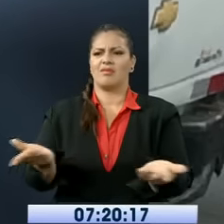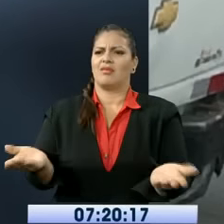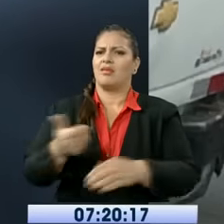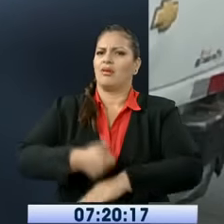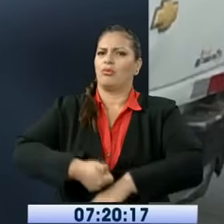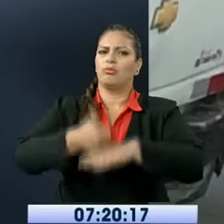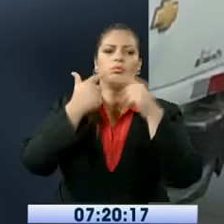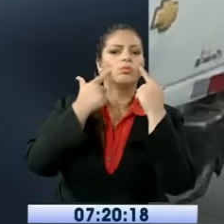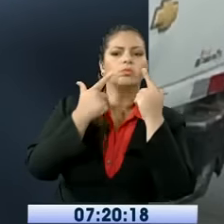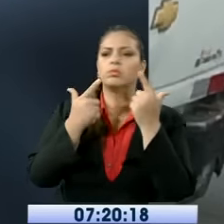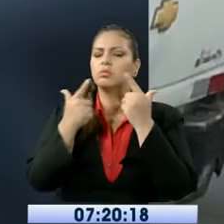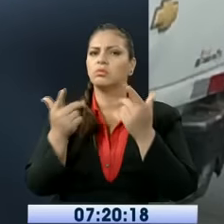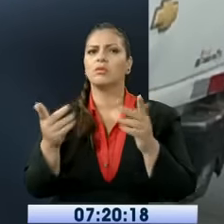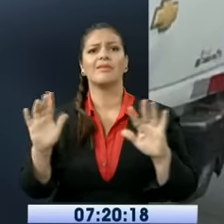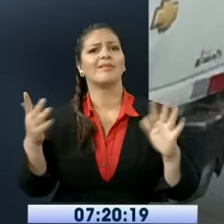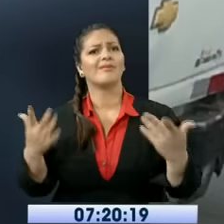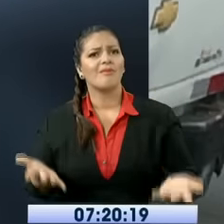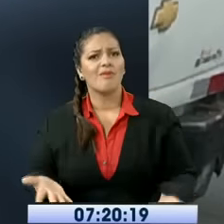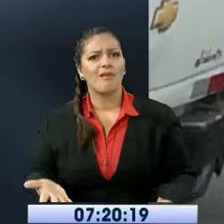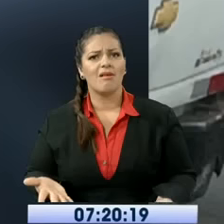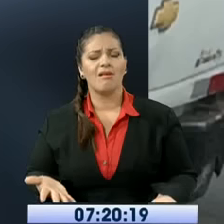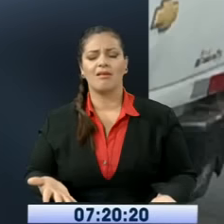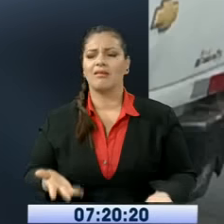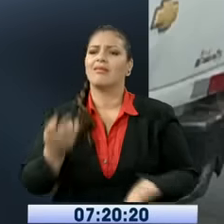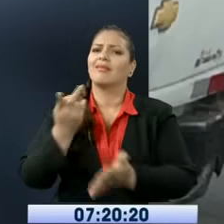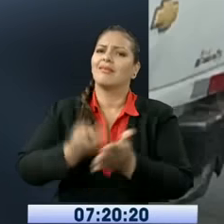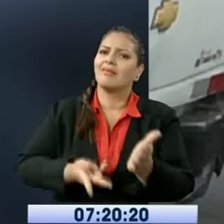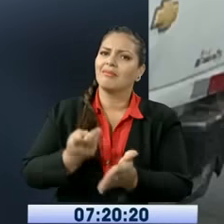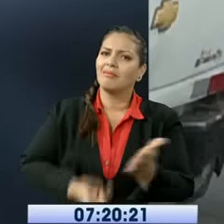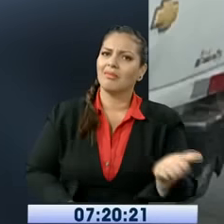este caso? Cri, cri, que se están haciendo los de la vista cri, gorda, cri, no hay